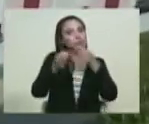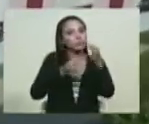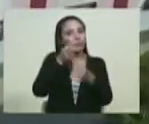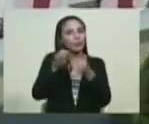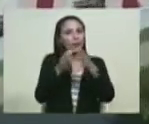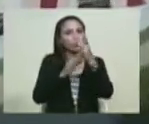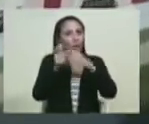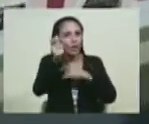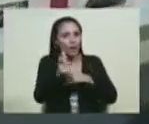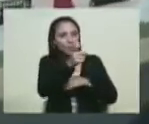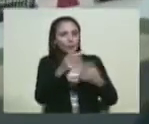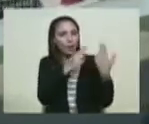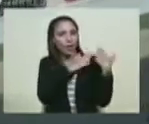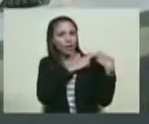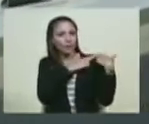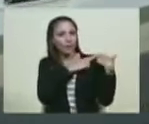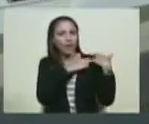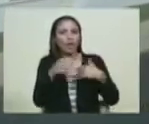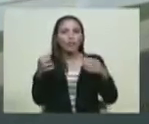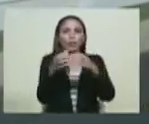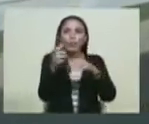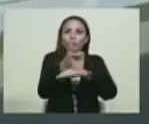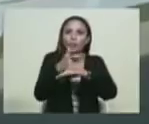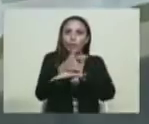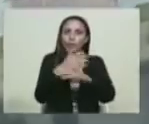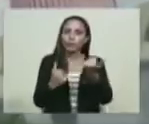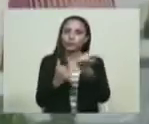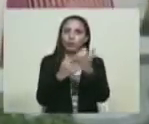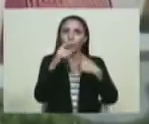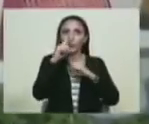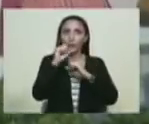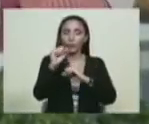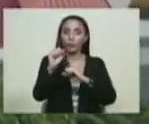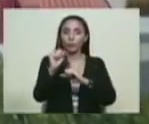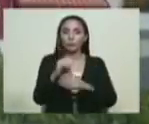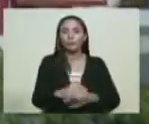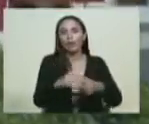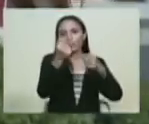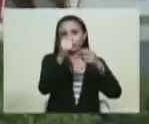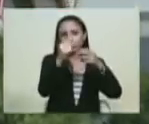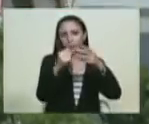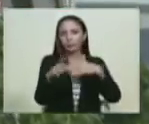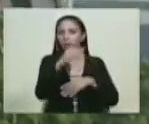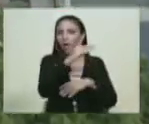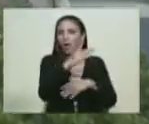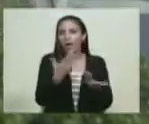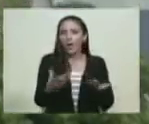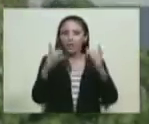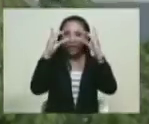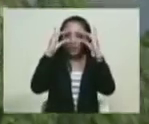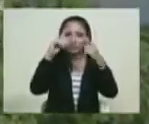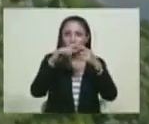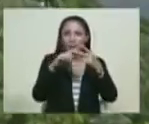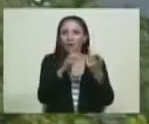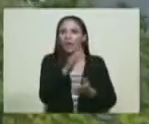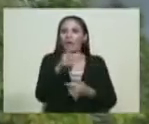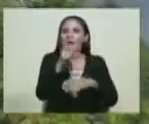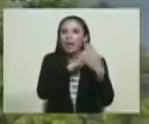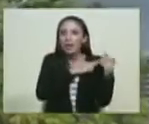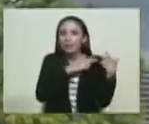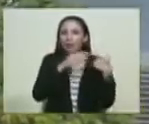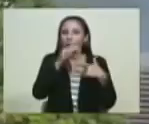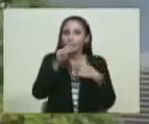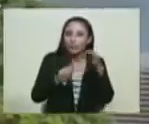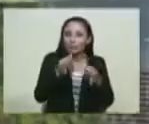los representantes, máximas autoridades de los poderes públicos en nuestro país. Ellos han destacado que van a lanzar un plan